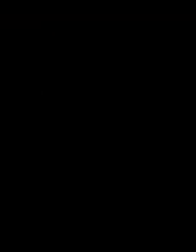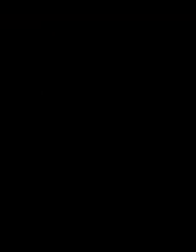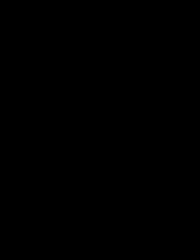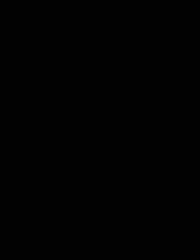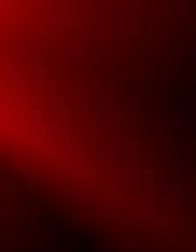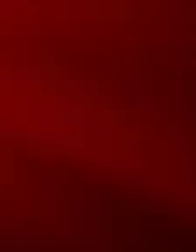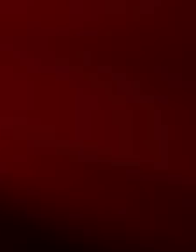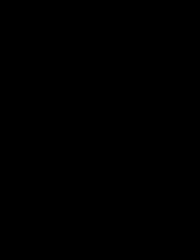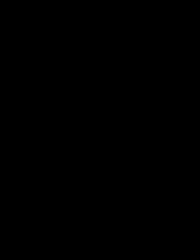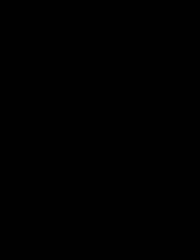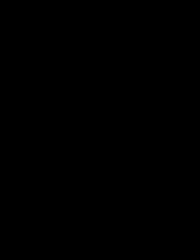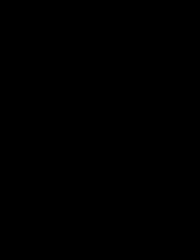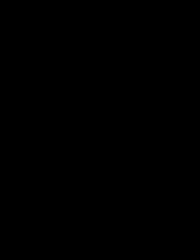¡Gracias!